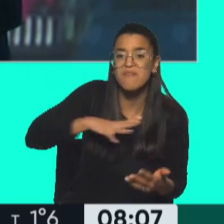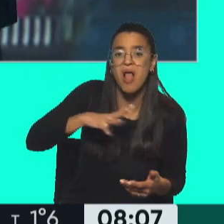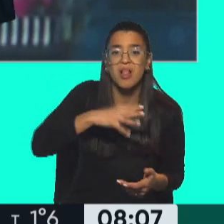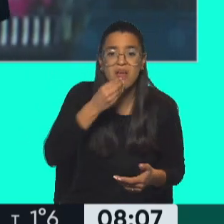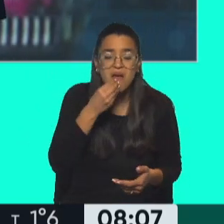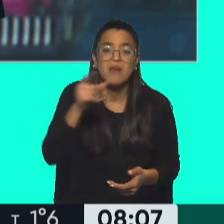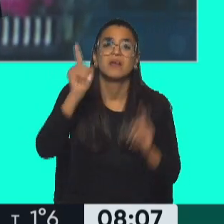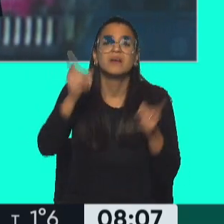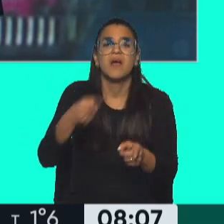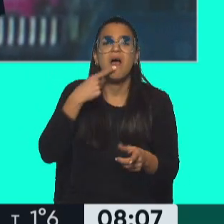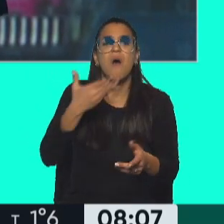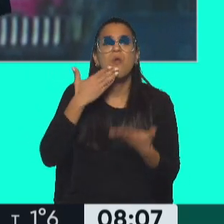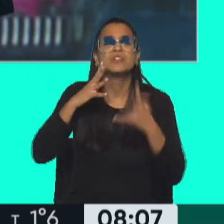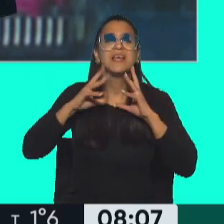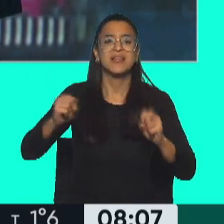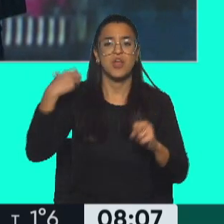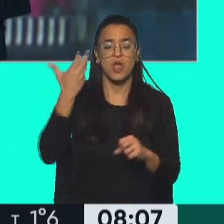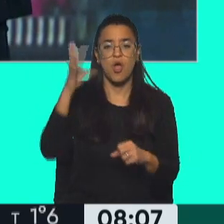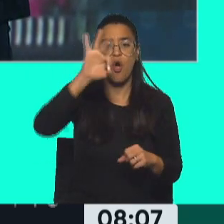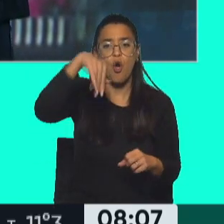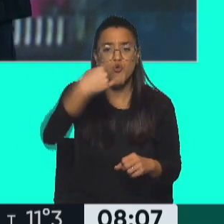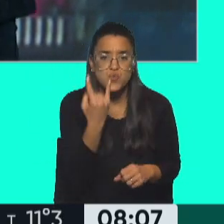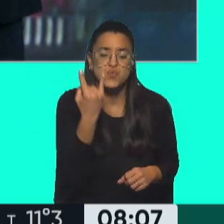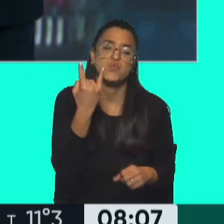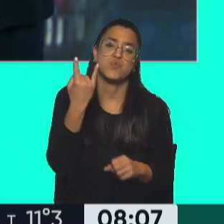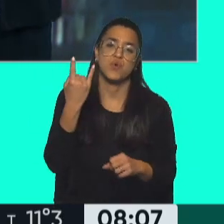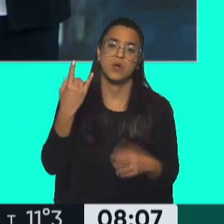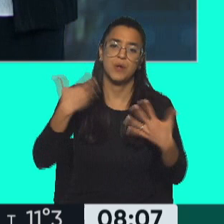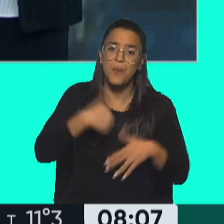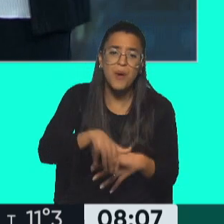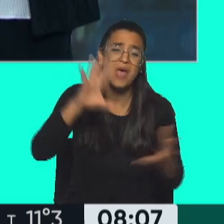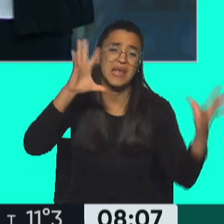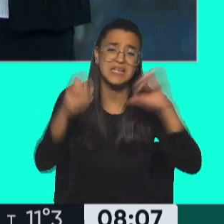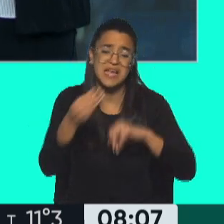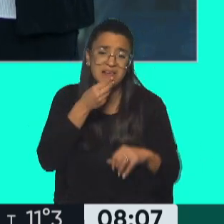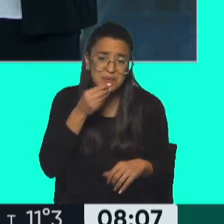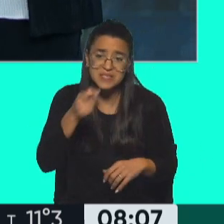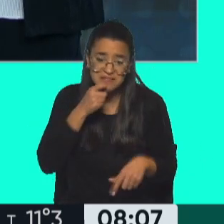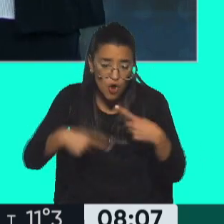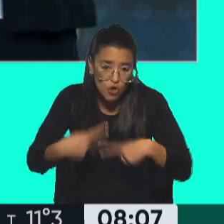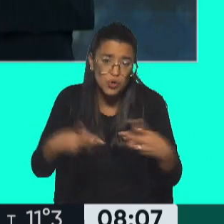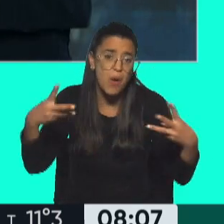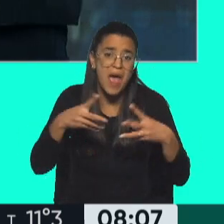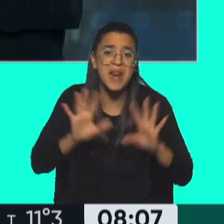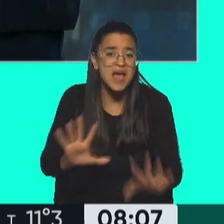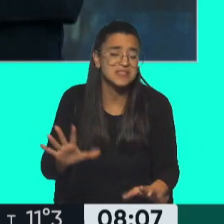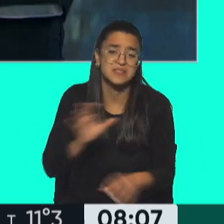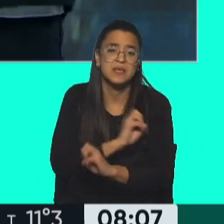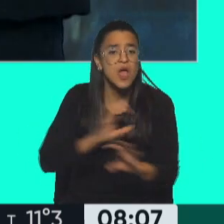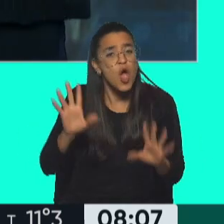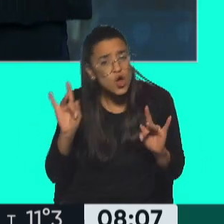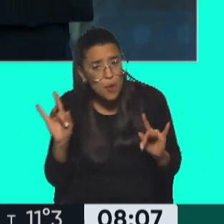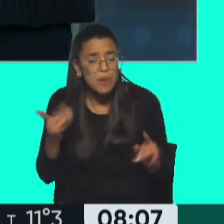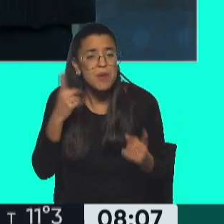estuvo hablando el secretario general de la ONU de una inminente crisis alimentaria si continuaba la guerra. Es una situación complicada, pero